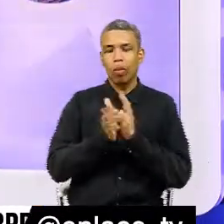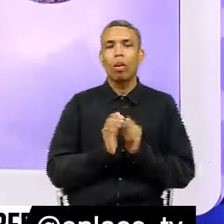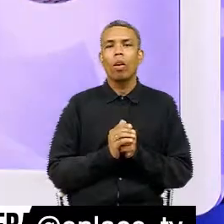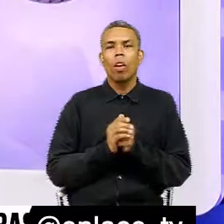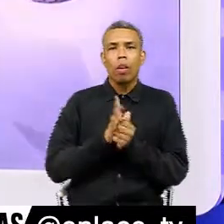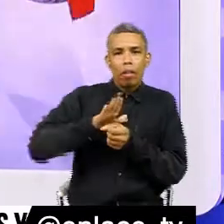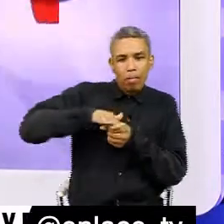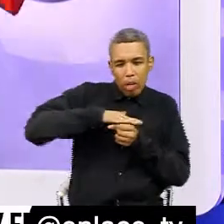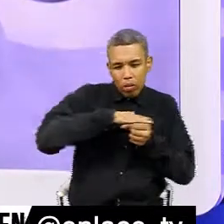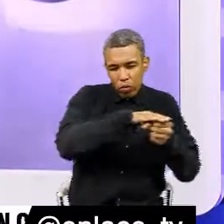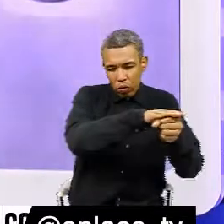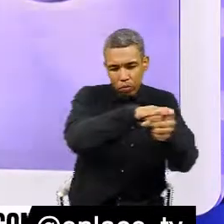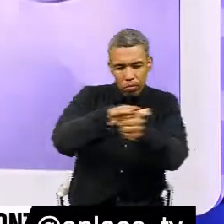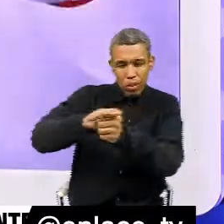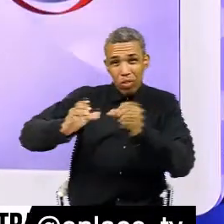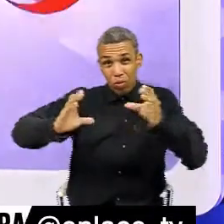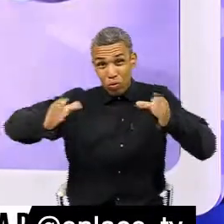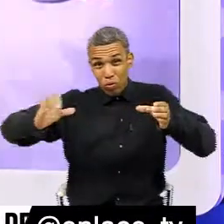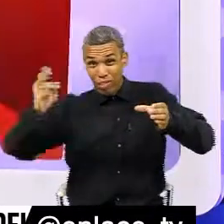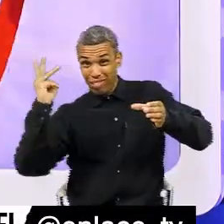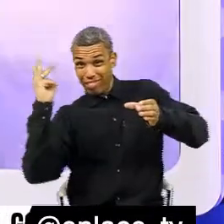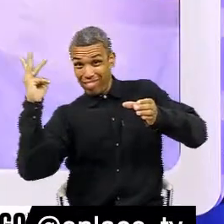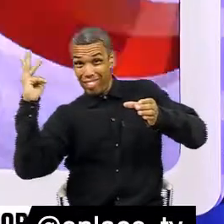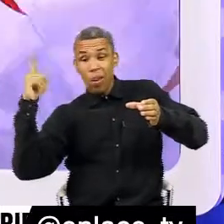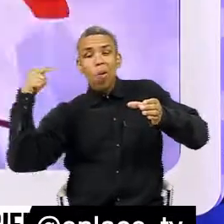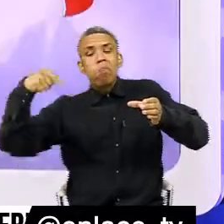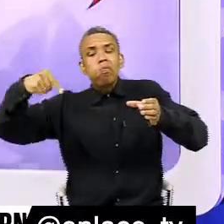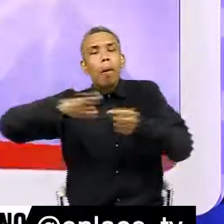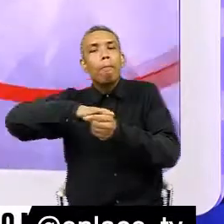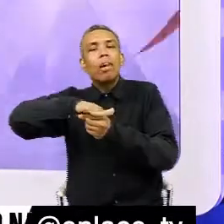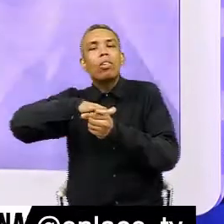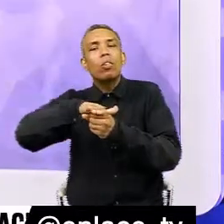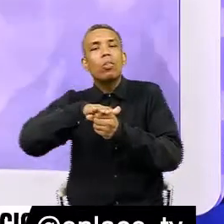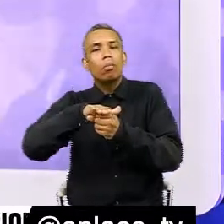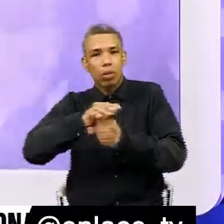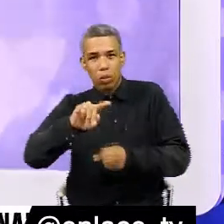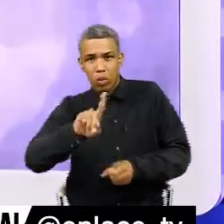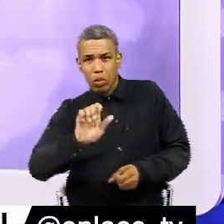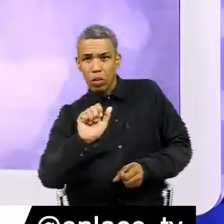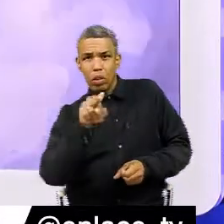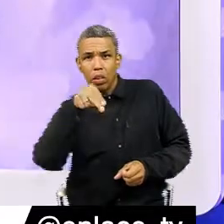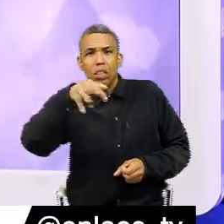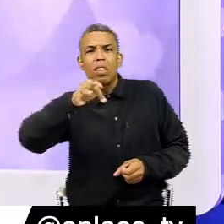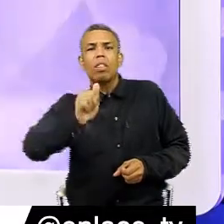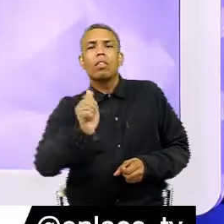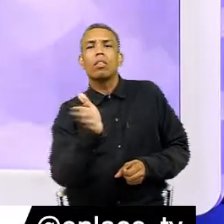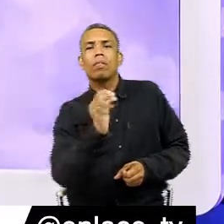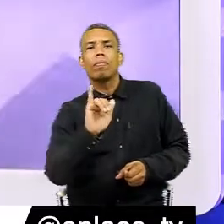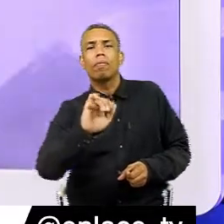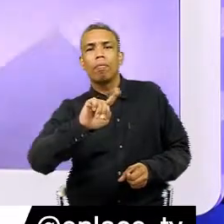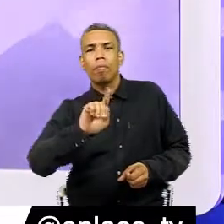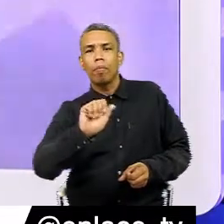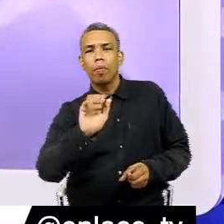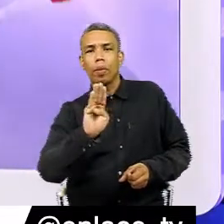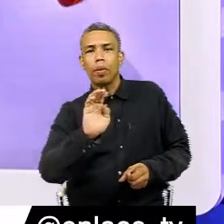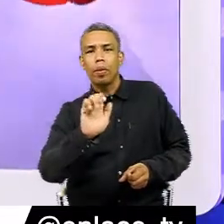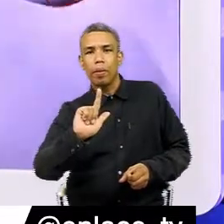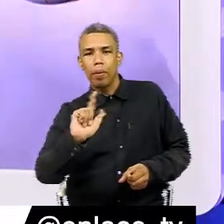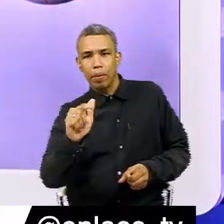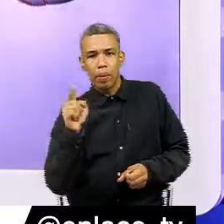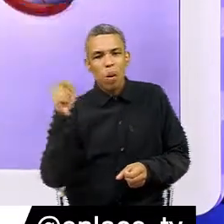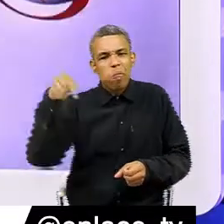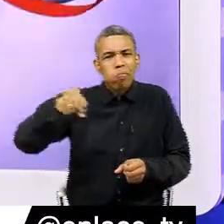más exactamente de Barranca Bermeja, más exactamente en el barrio Santa Isabel, torneo infantil de microfútbol, organizado